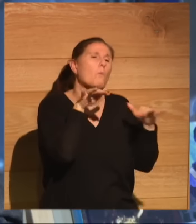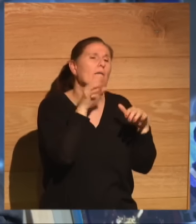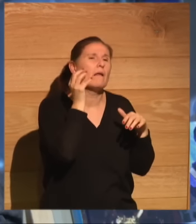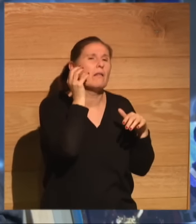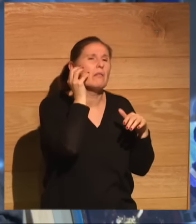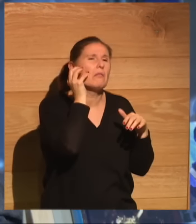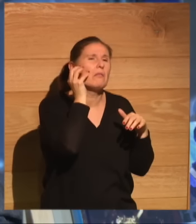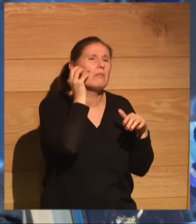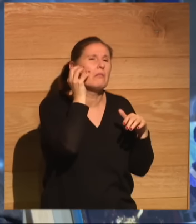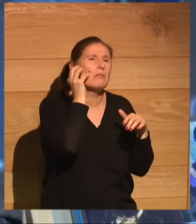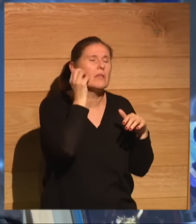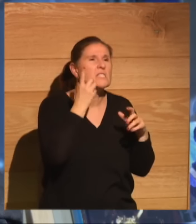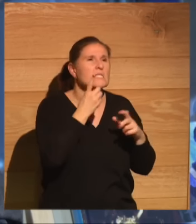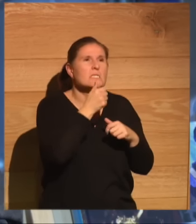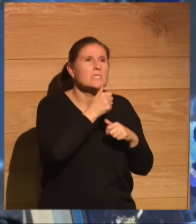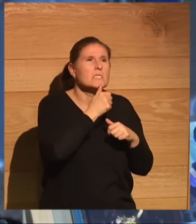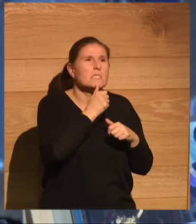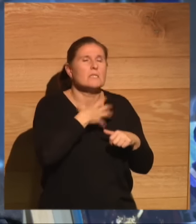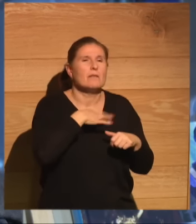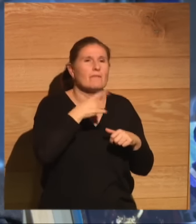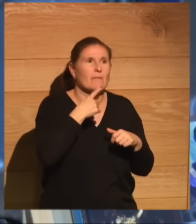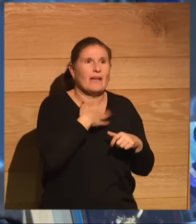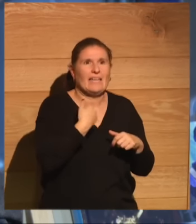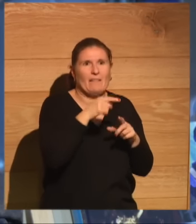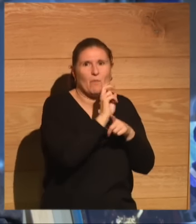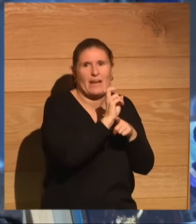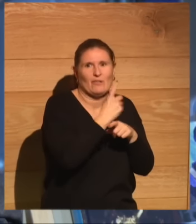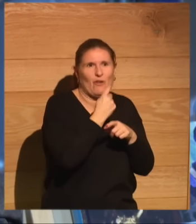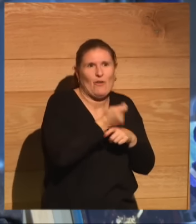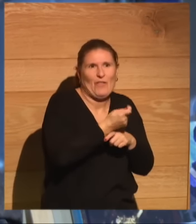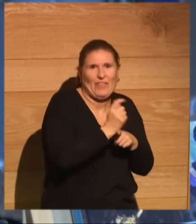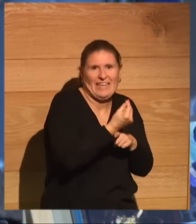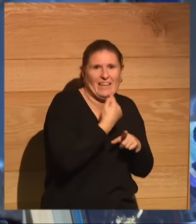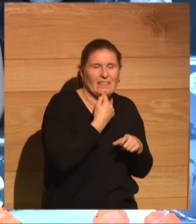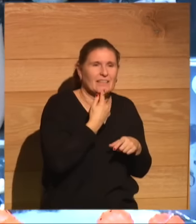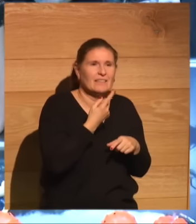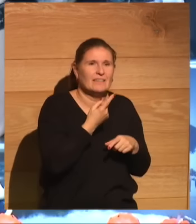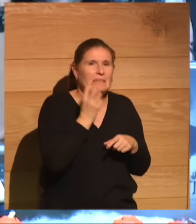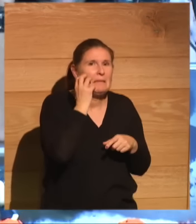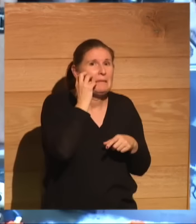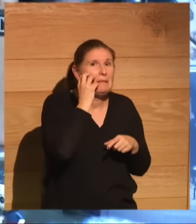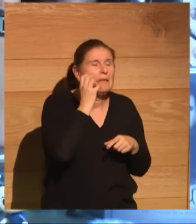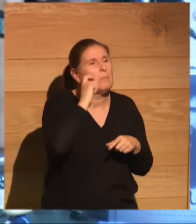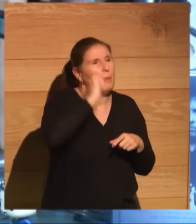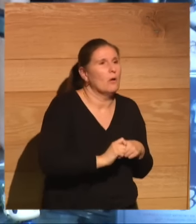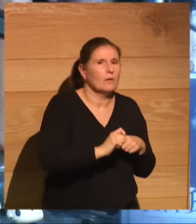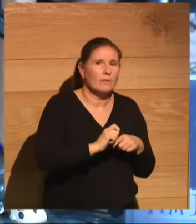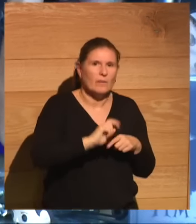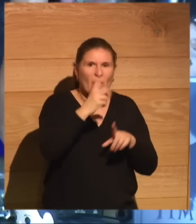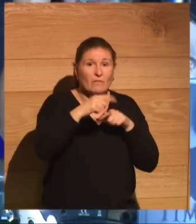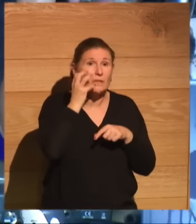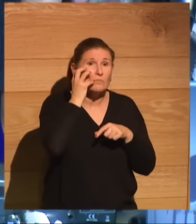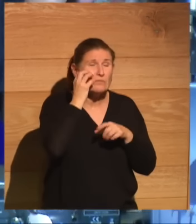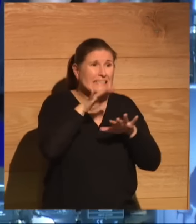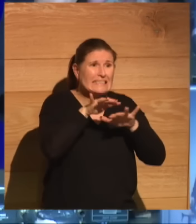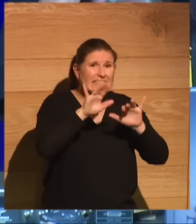labor por pura ansia de ratoncito. Eso es. Que... Y otra cosa es que ex novo cojas unos alicates y